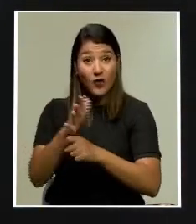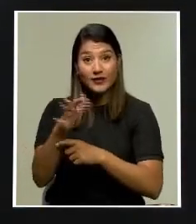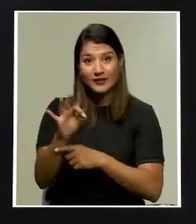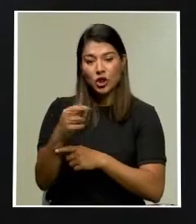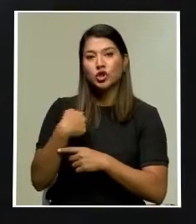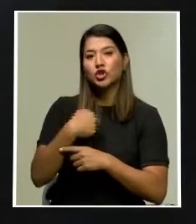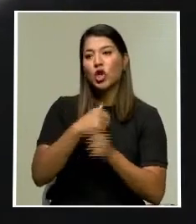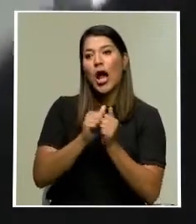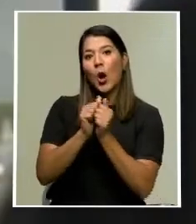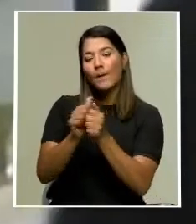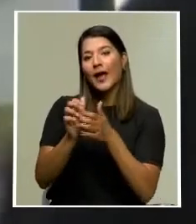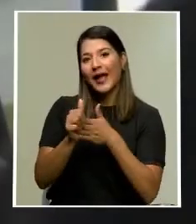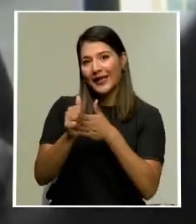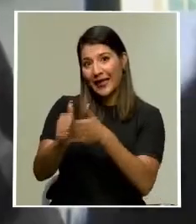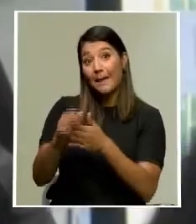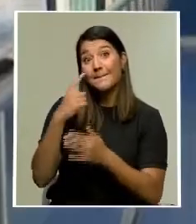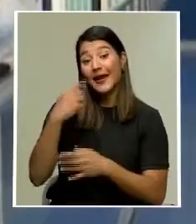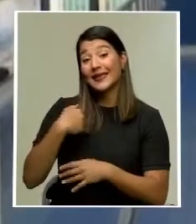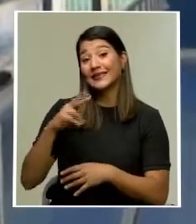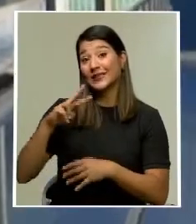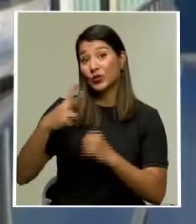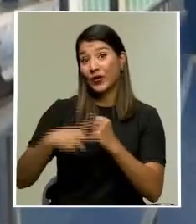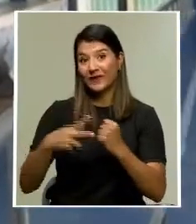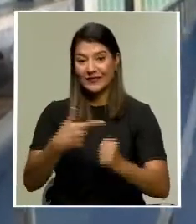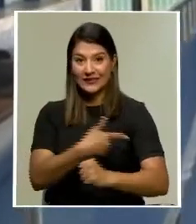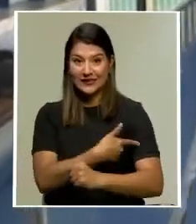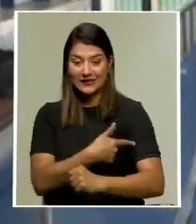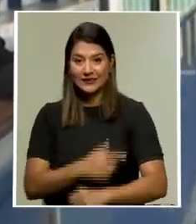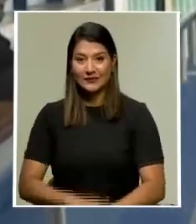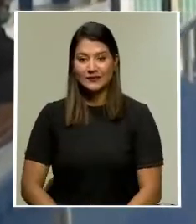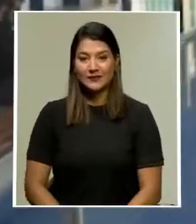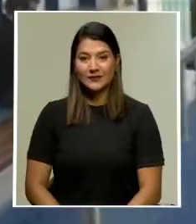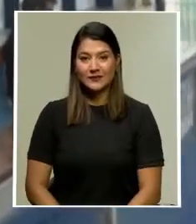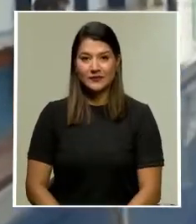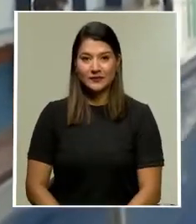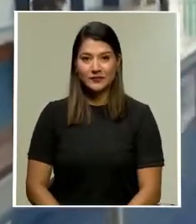al guía turístico Fernando a recibir su segunda dosis de la vacuna.